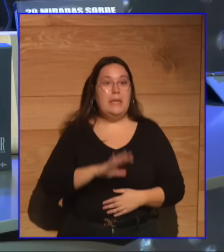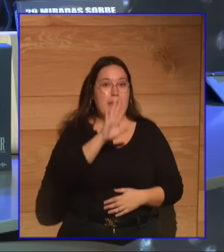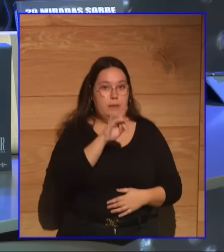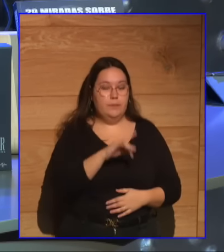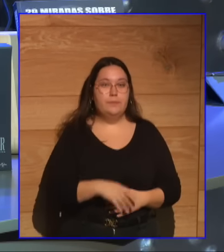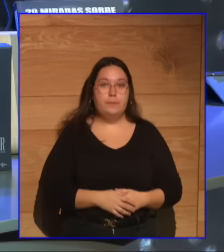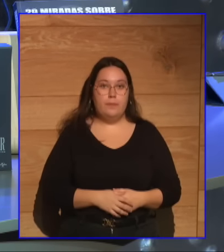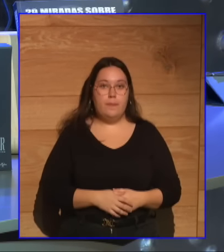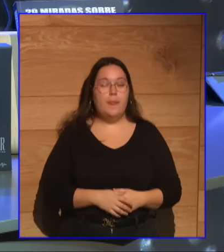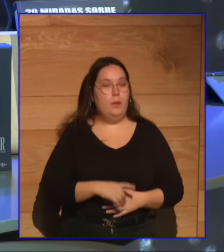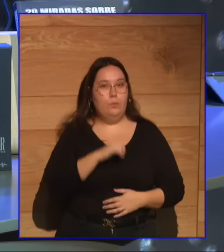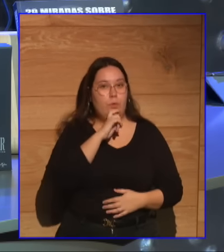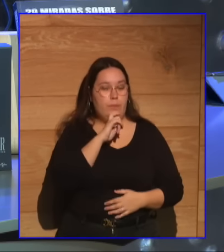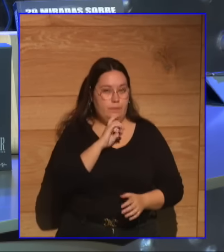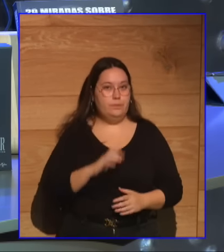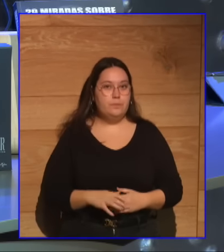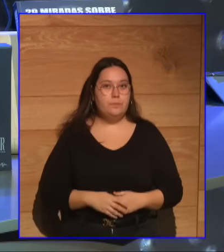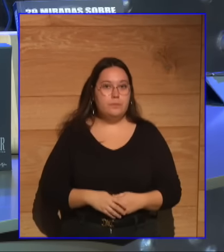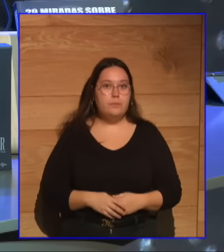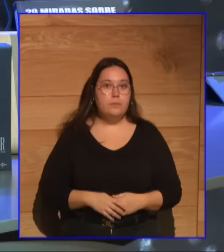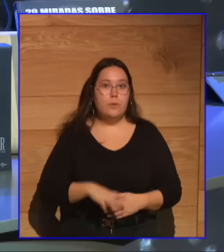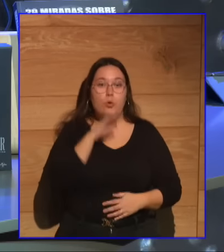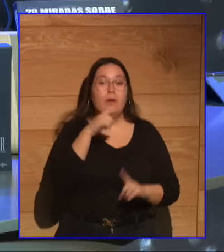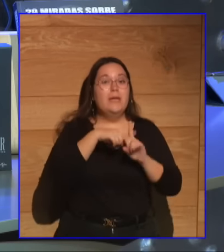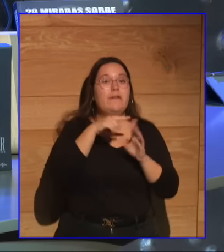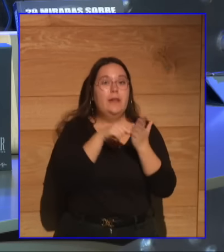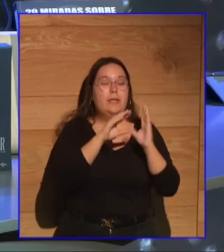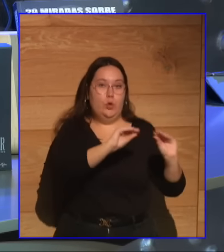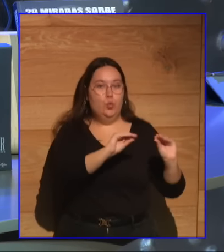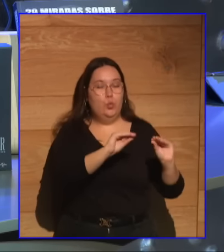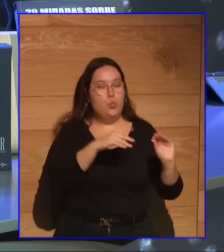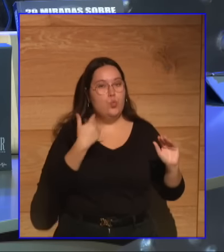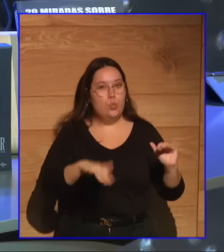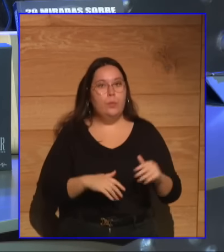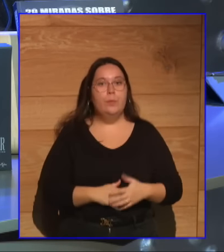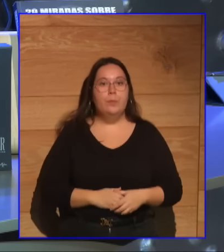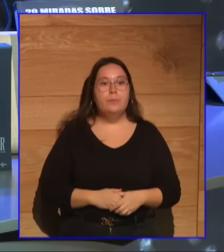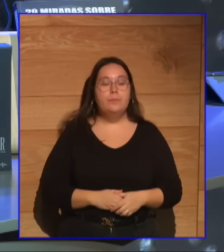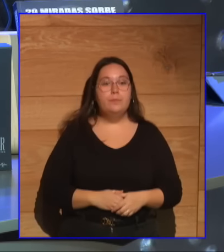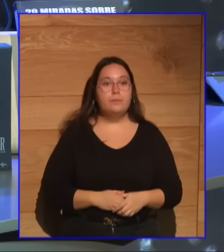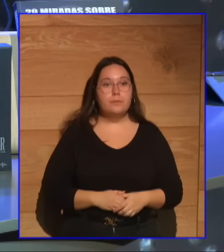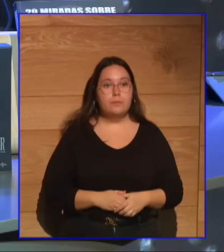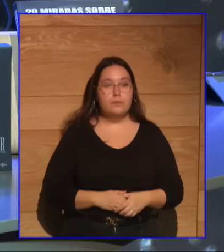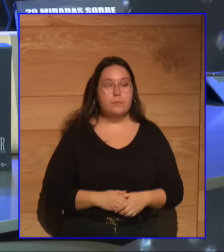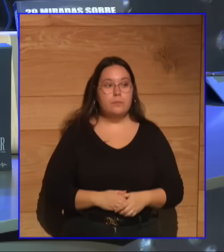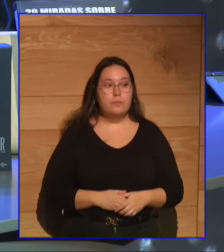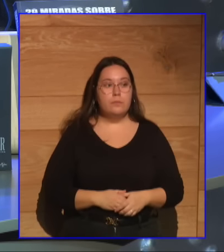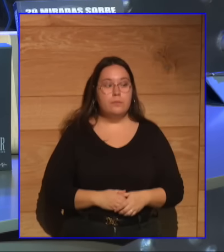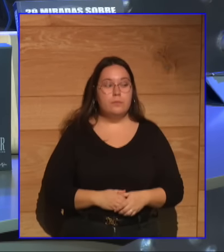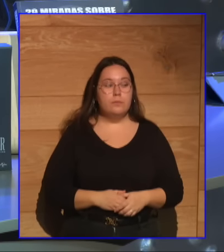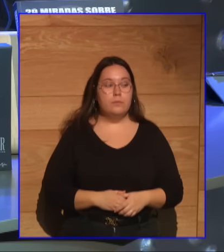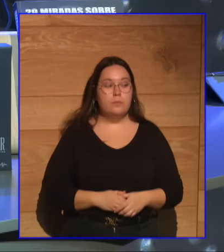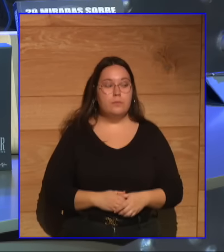Sí, es muy complejo, sobre todo con su nivel de exigencia, con la